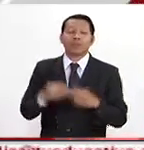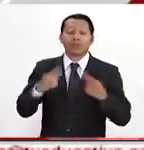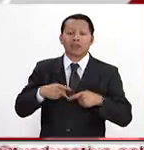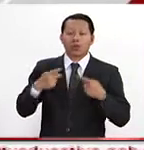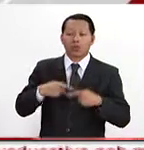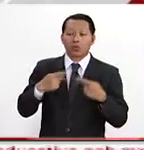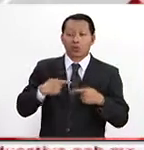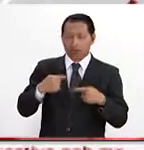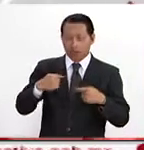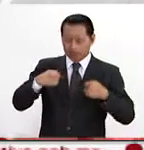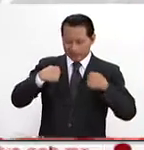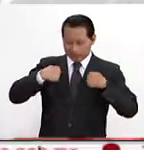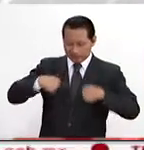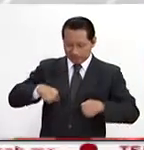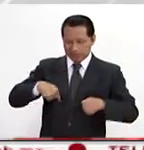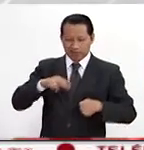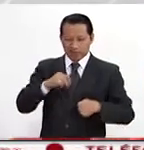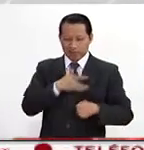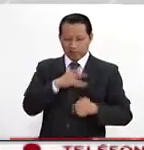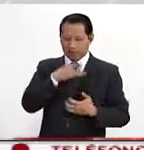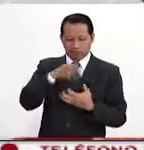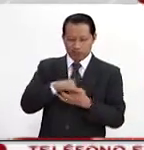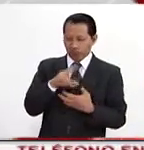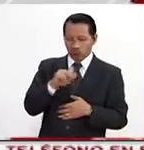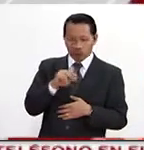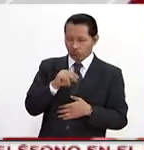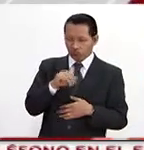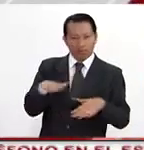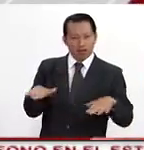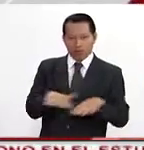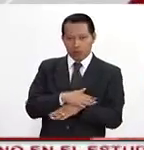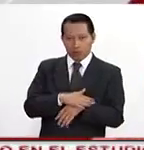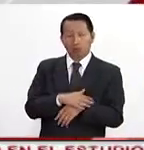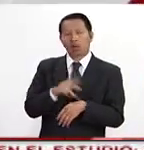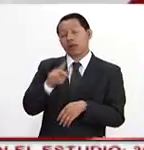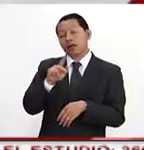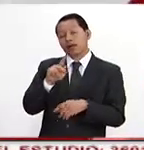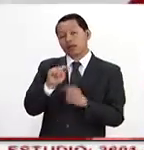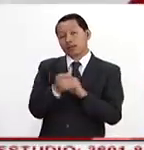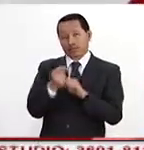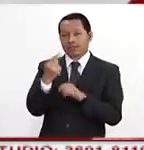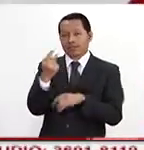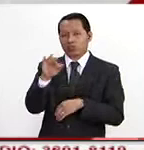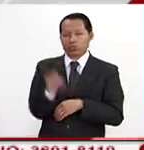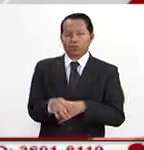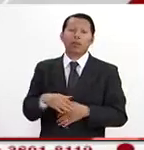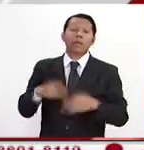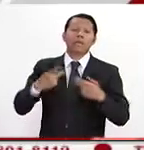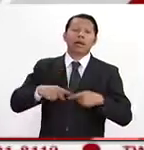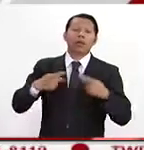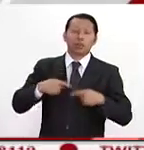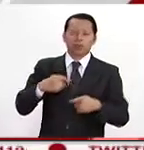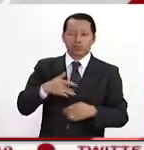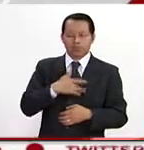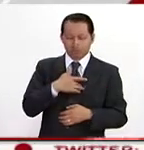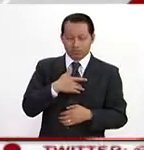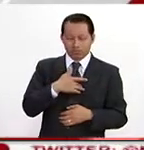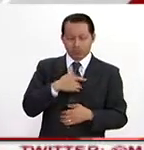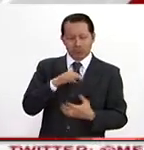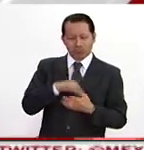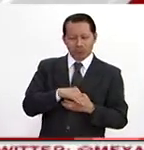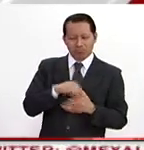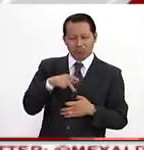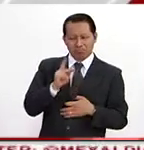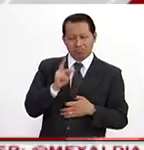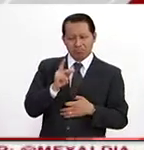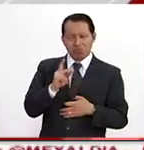no se identifican con su género y se cambian de sexo transexual 25% persona que nos identifica con su género pero no se cambia de